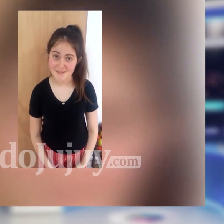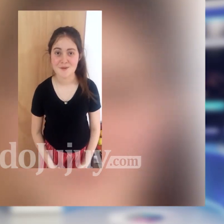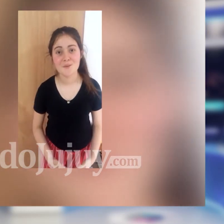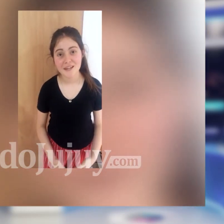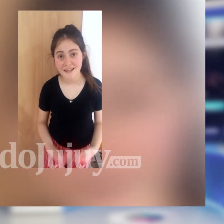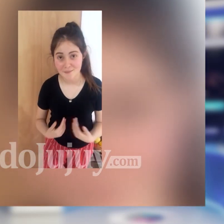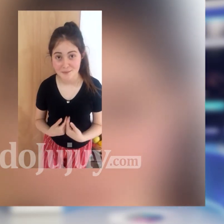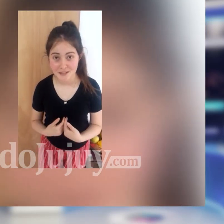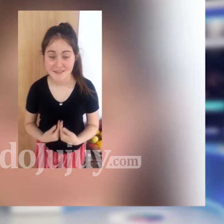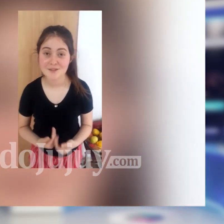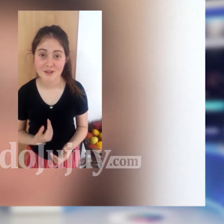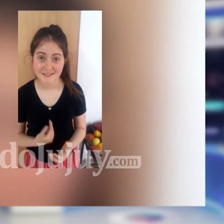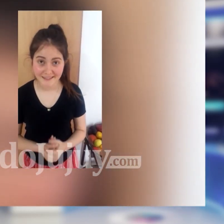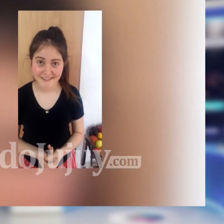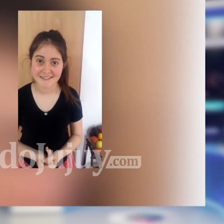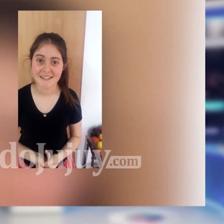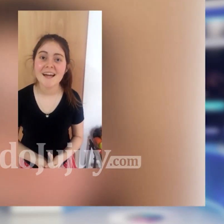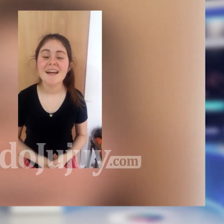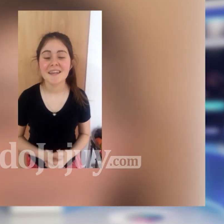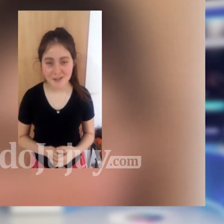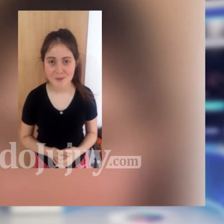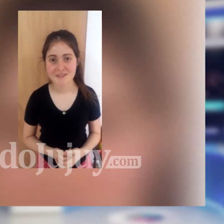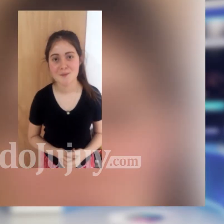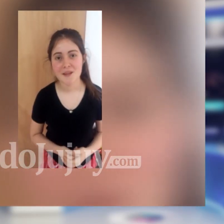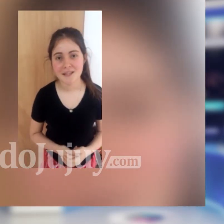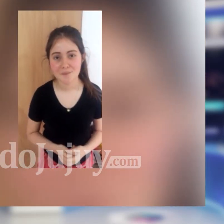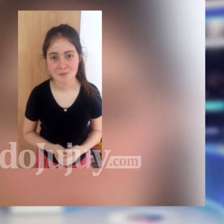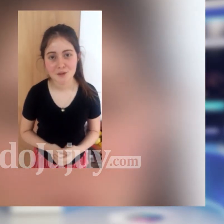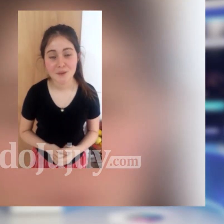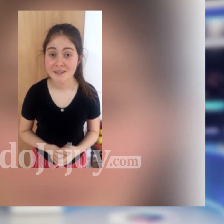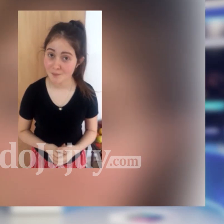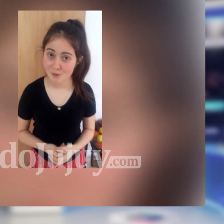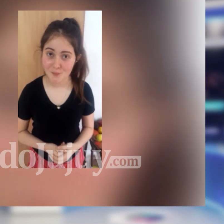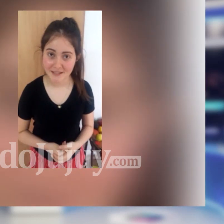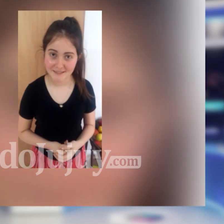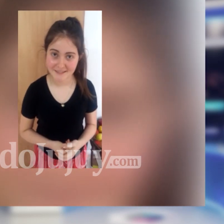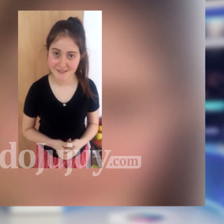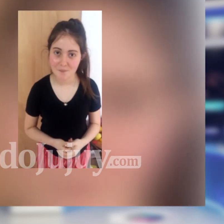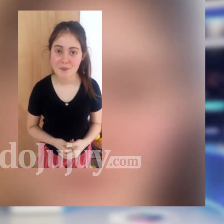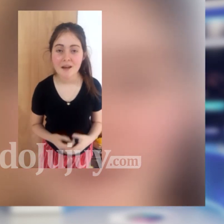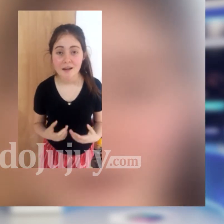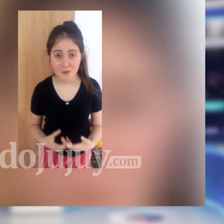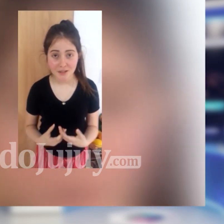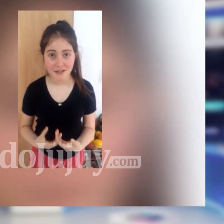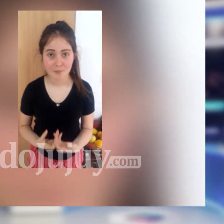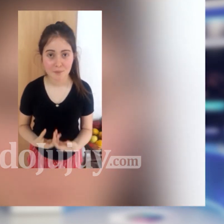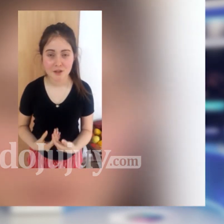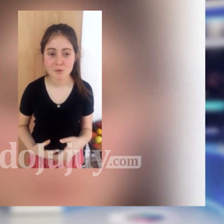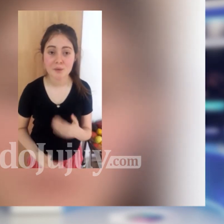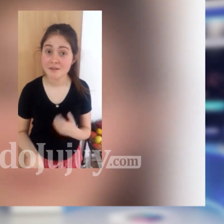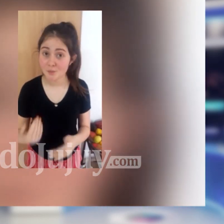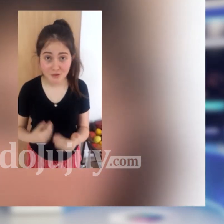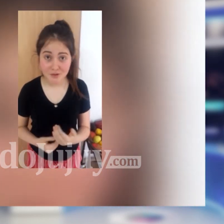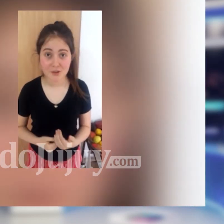así. Y te hace pensar y te hace decir, bueno, yo también quiero hacer algo, yo también quiero estar ahí. Cami, ¿qué